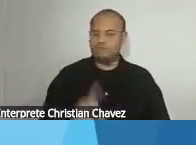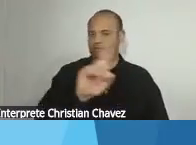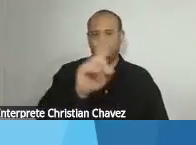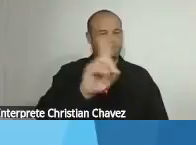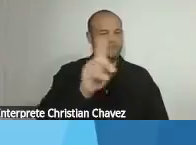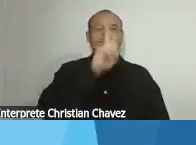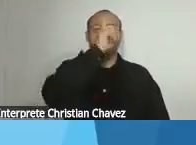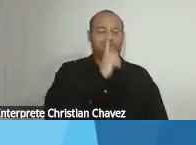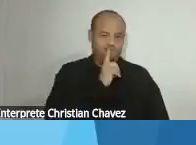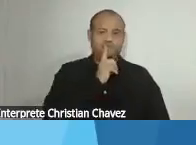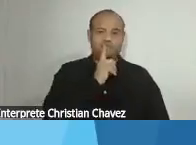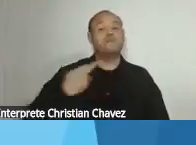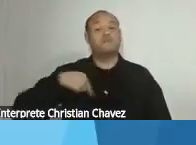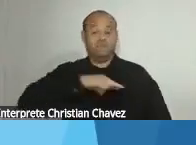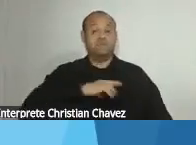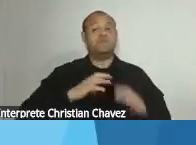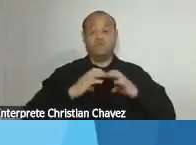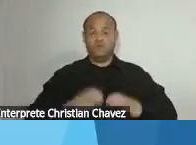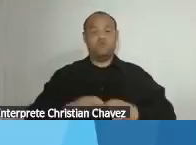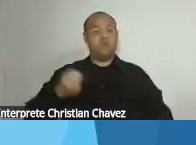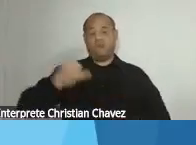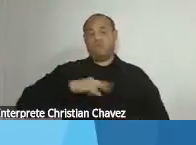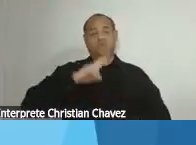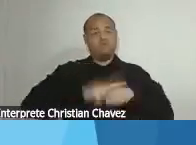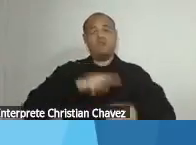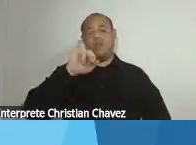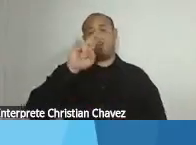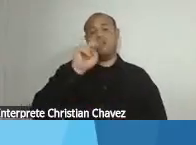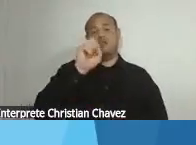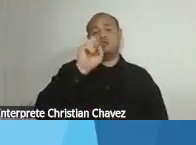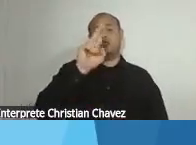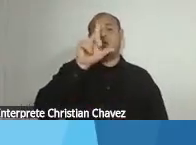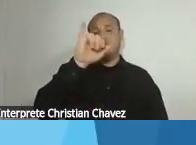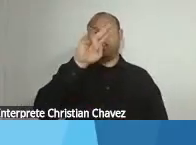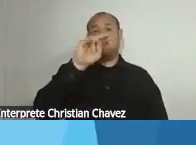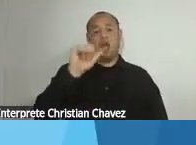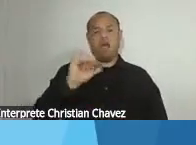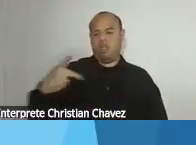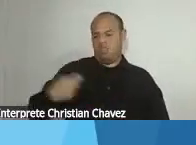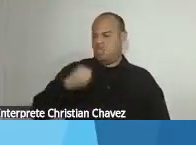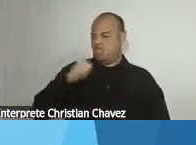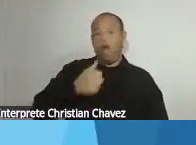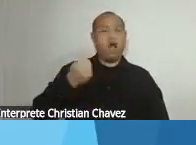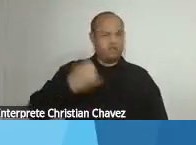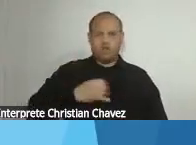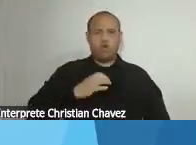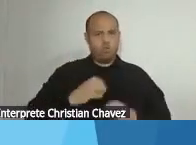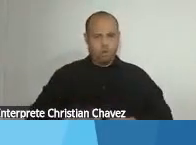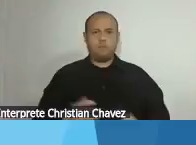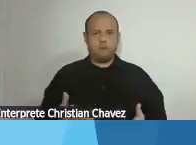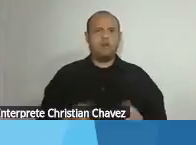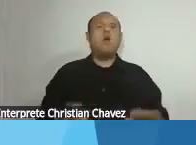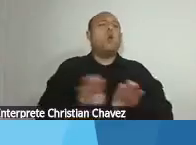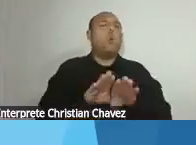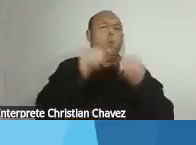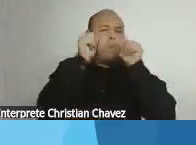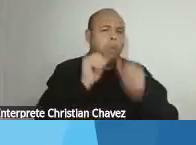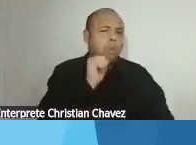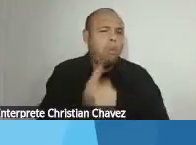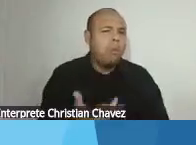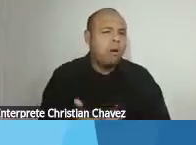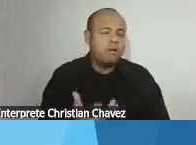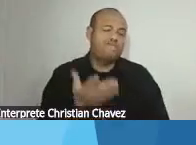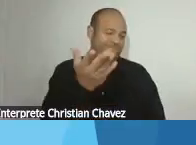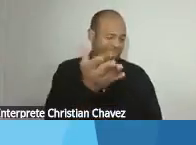el organismo y no nos estamos quedando ciegos. Así que pues eso es falso, ¿sí? Sino que la insulina se